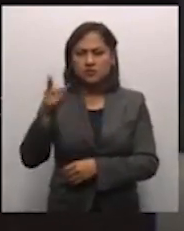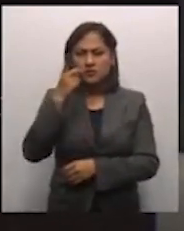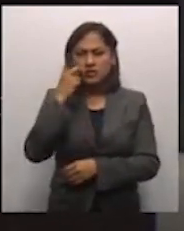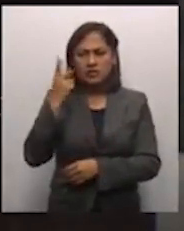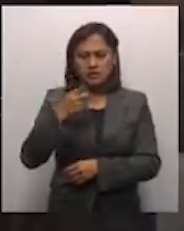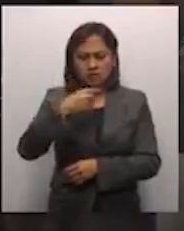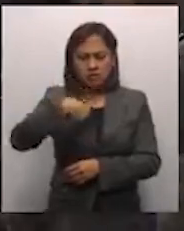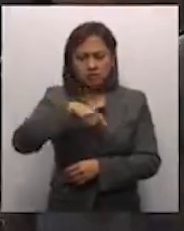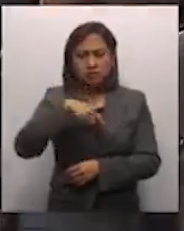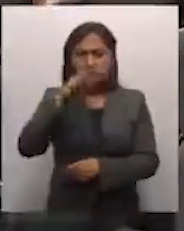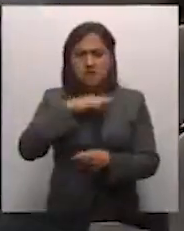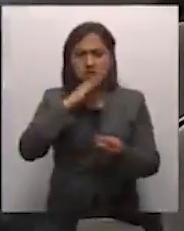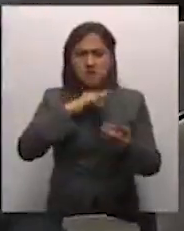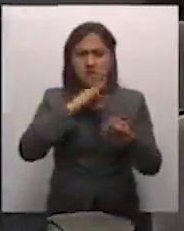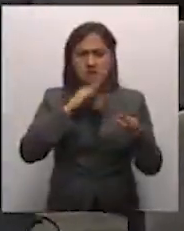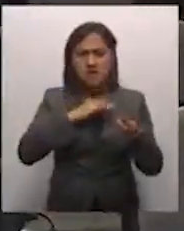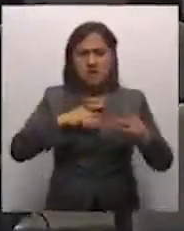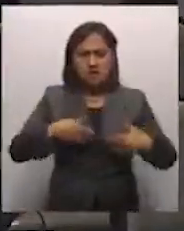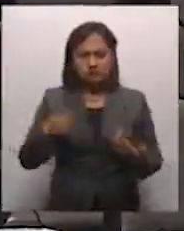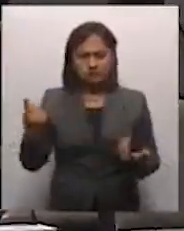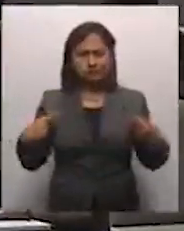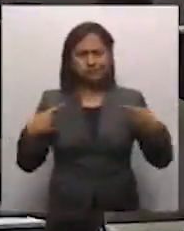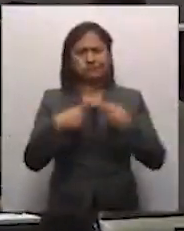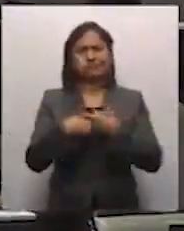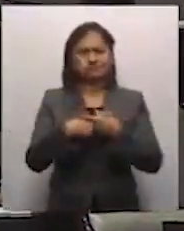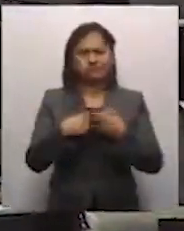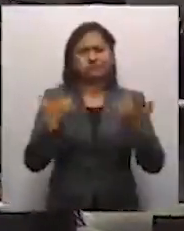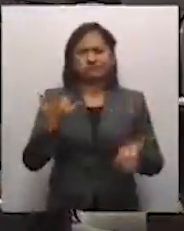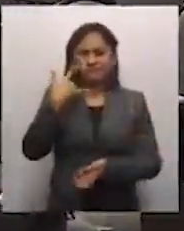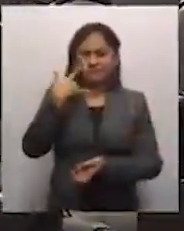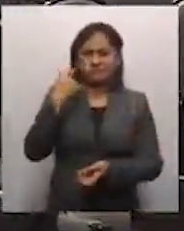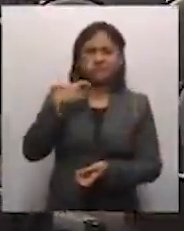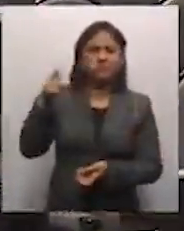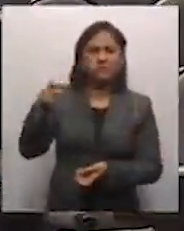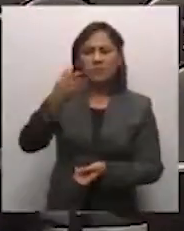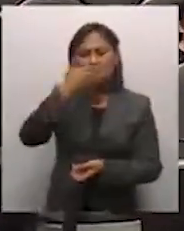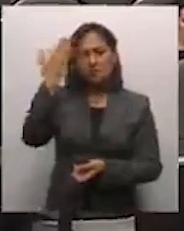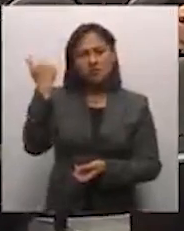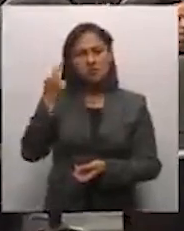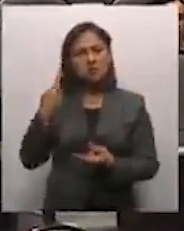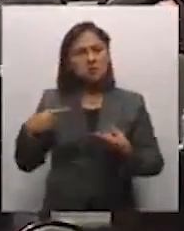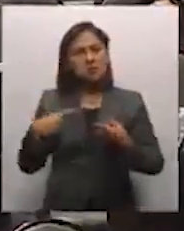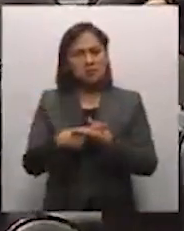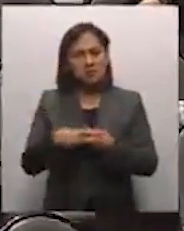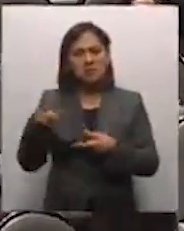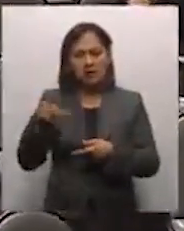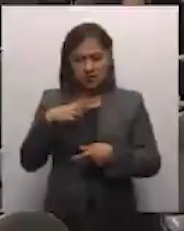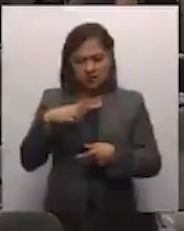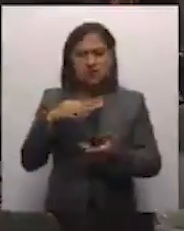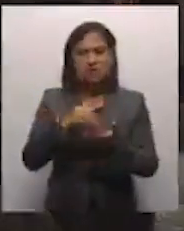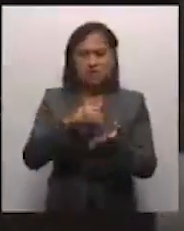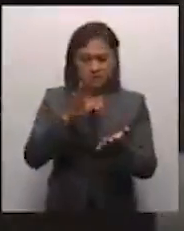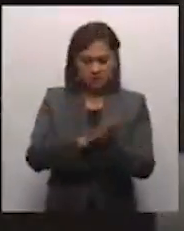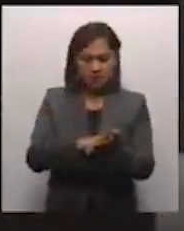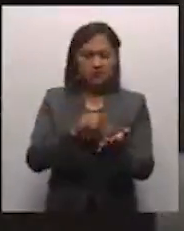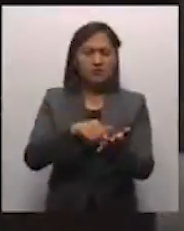imprecisos históricamente como lo son políticamente. Tienen una herramienta civilizada para que dejen sus conductas golpistas.